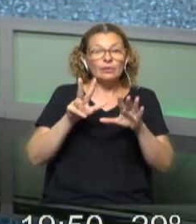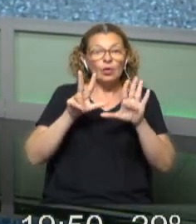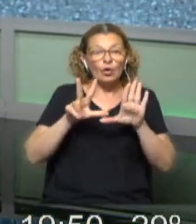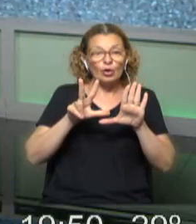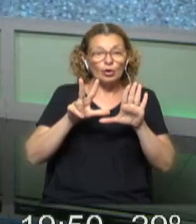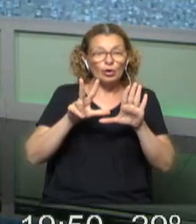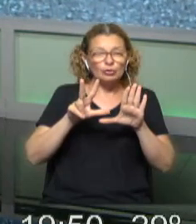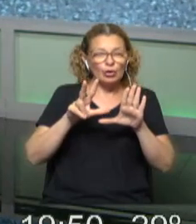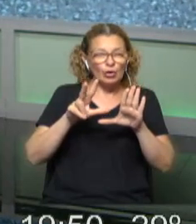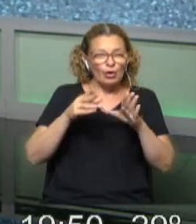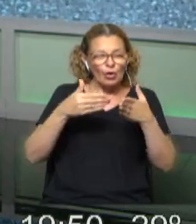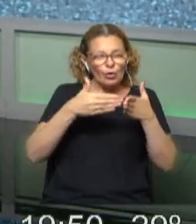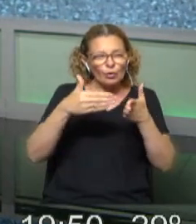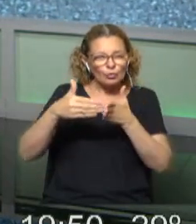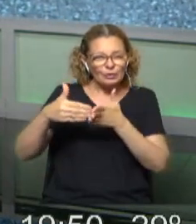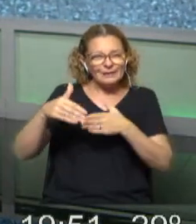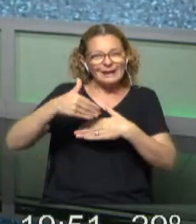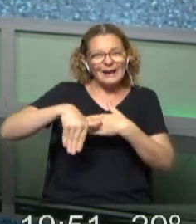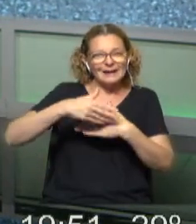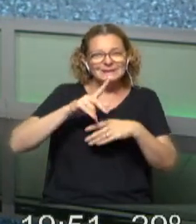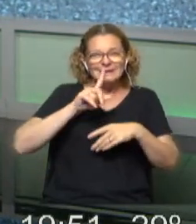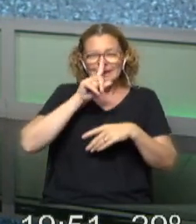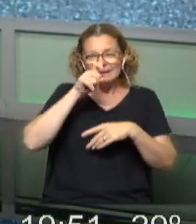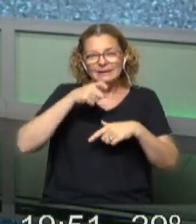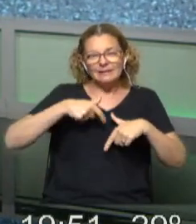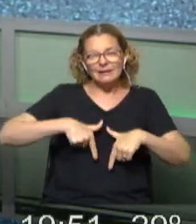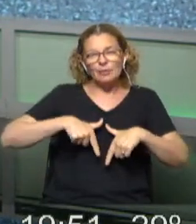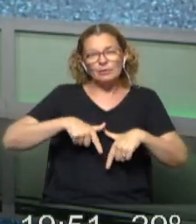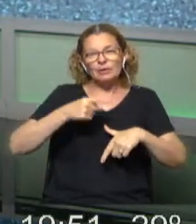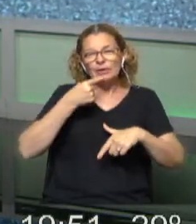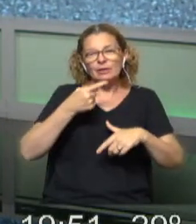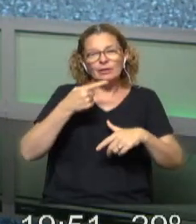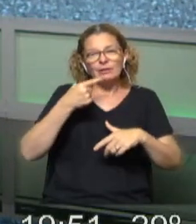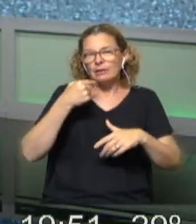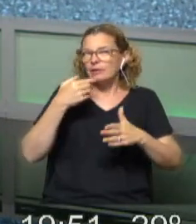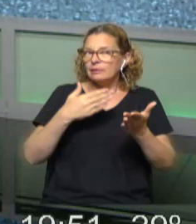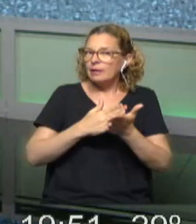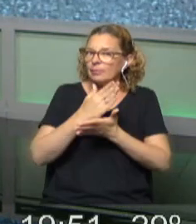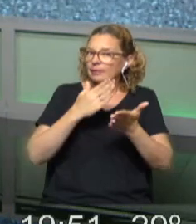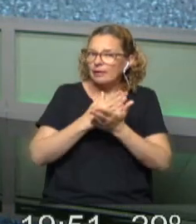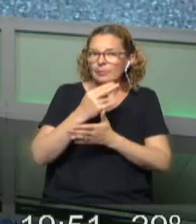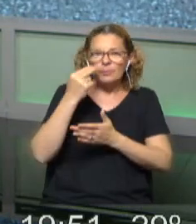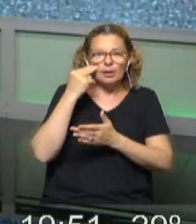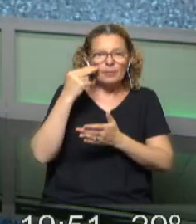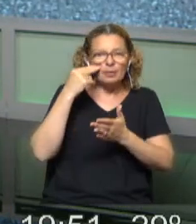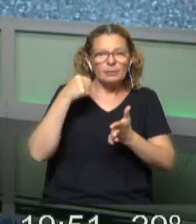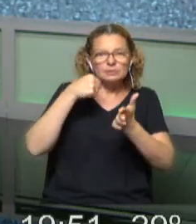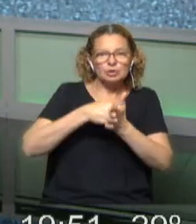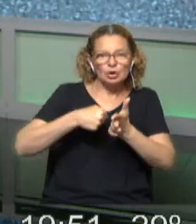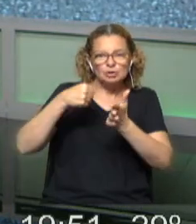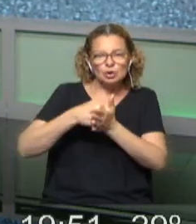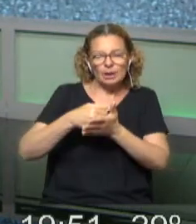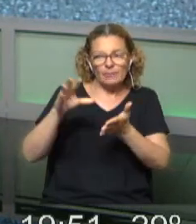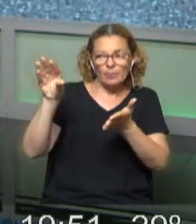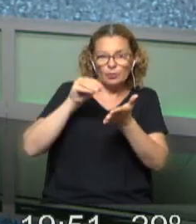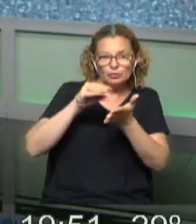tramos críticos, 8 tramos que desde la Intendencia de Montevideo entienden que son paradigmáticos, en los que se incluyeron